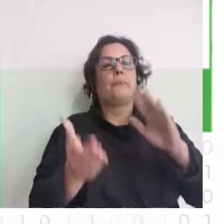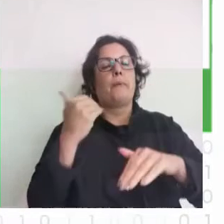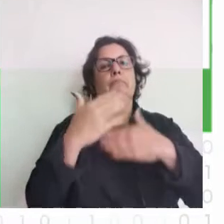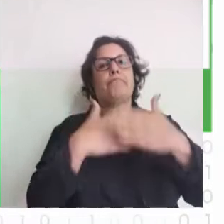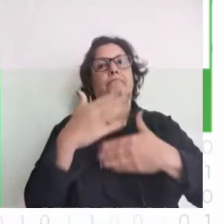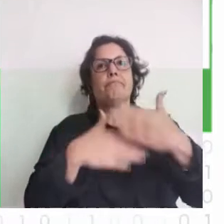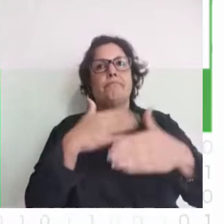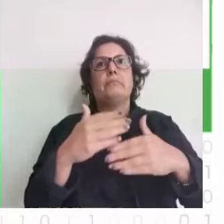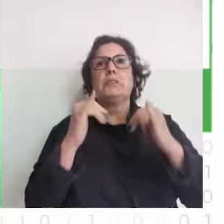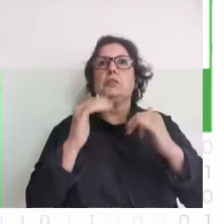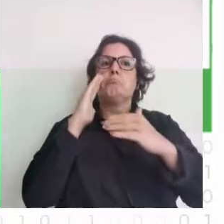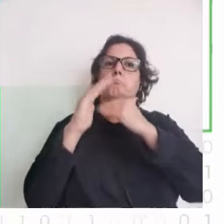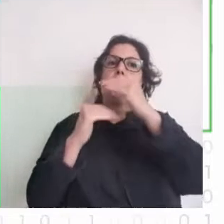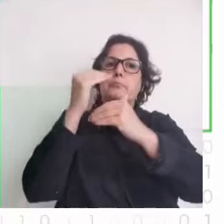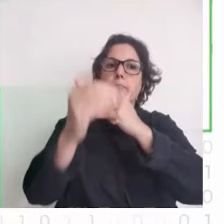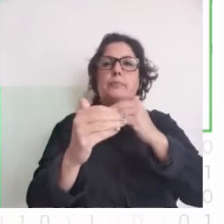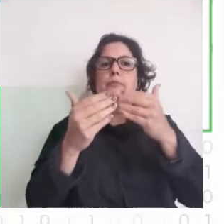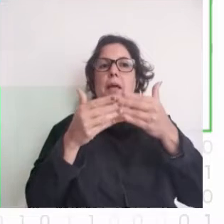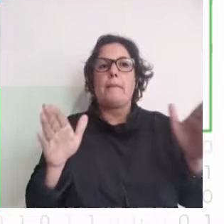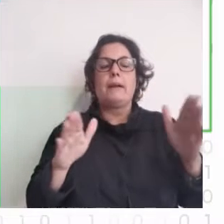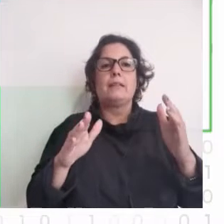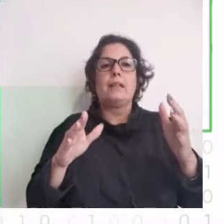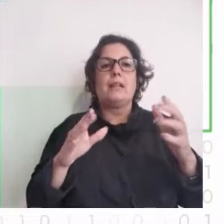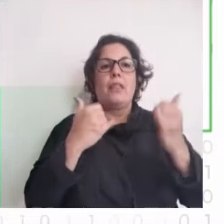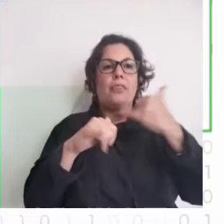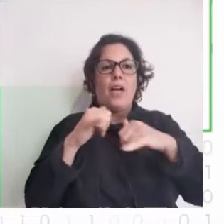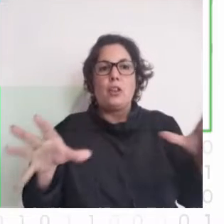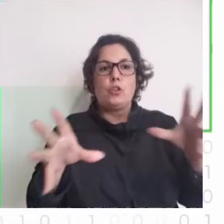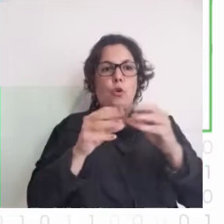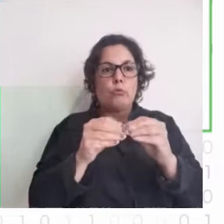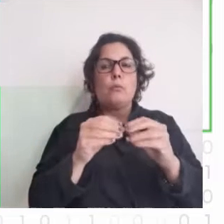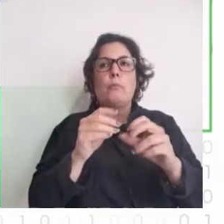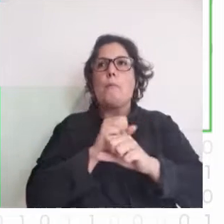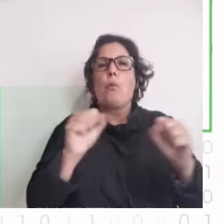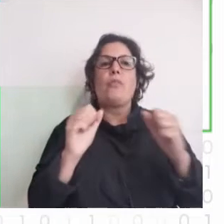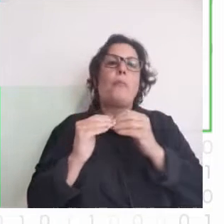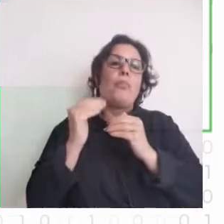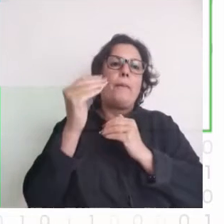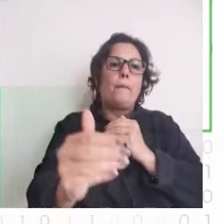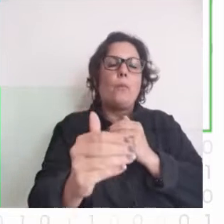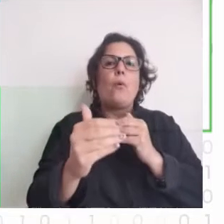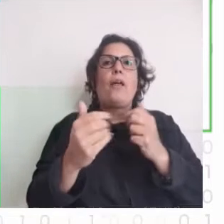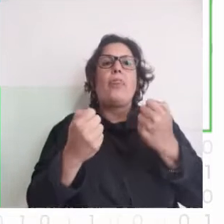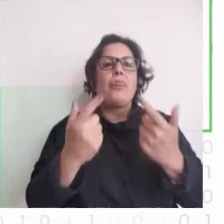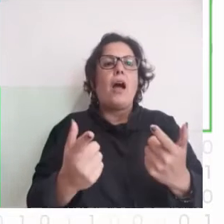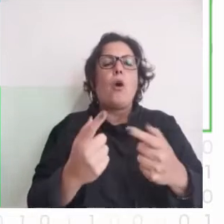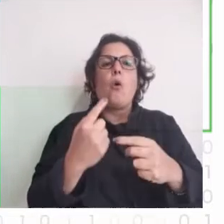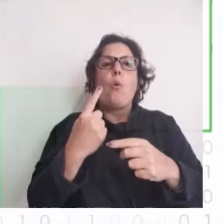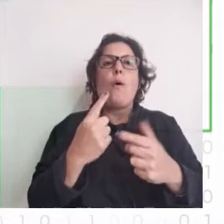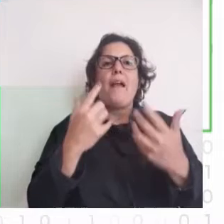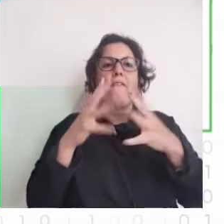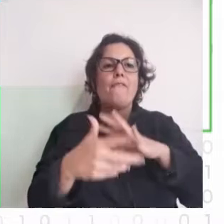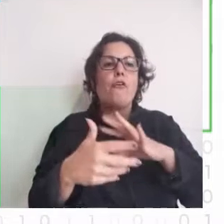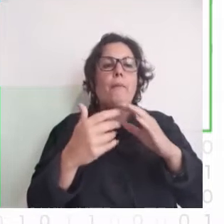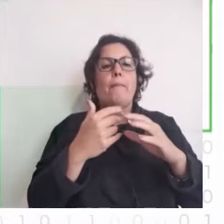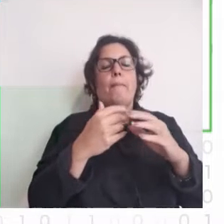y avanzadas. A partir de la integración de los datos, lo que pudimos hacer a posteriori fue, bueno, caracterizar estas prácticas de los